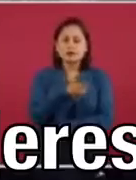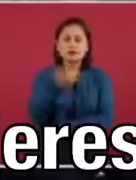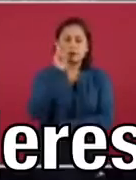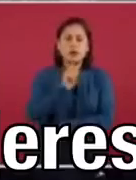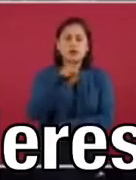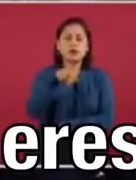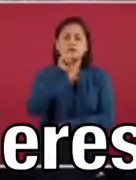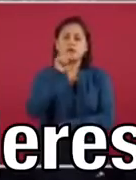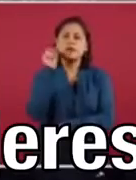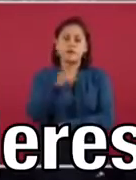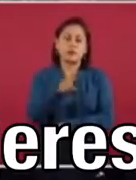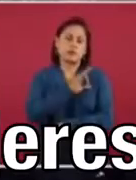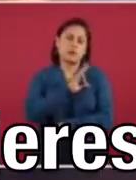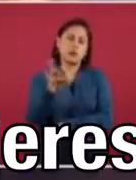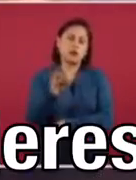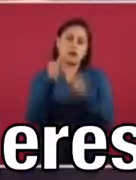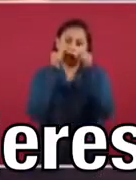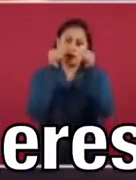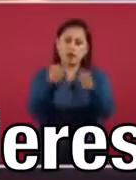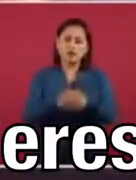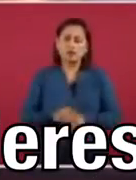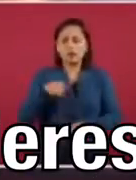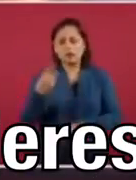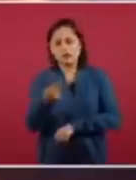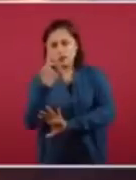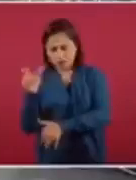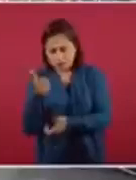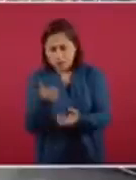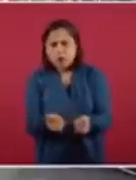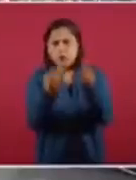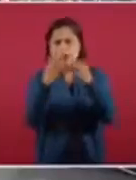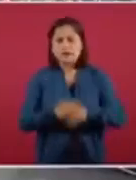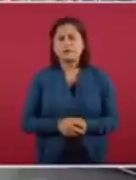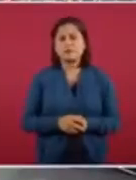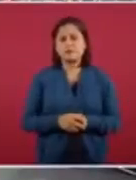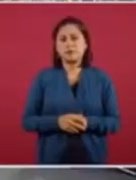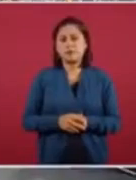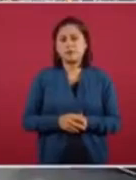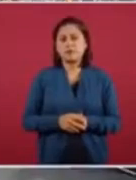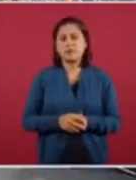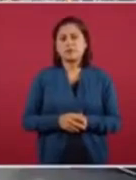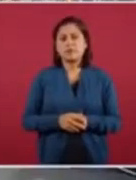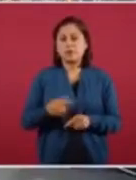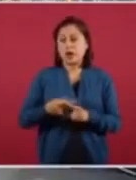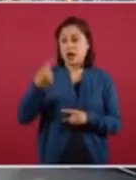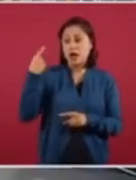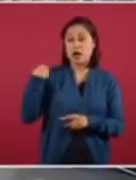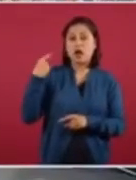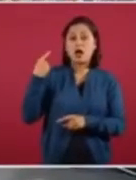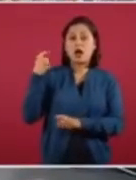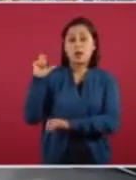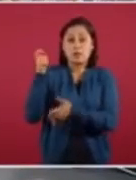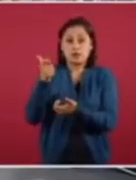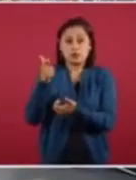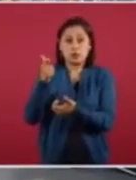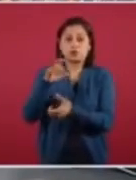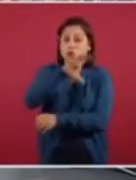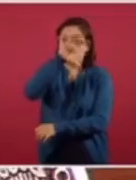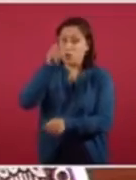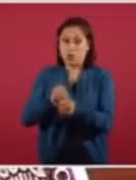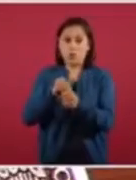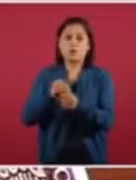¿Qué presupuesto se destinó, perdón, para el próximo año? Todo el presupuesto se ejerció y para todas